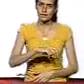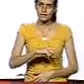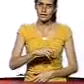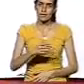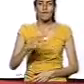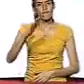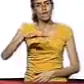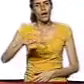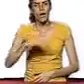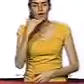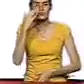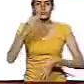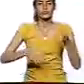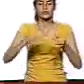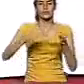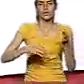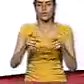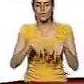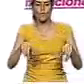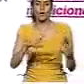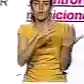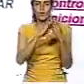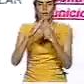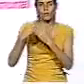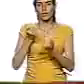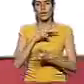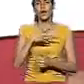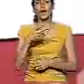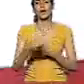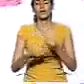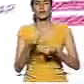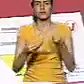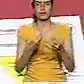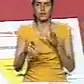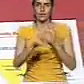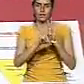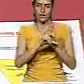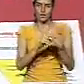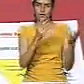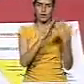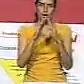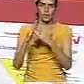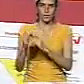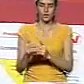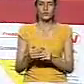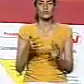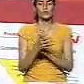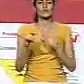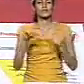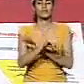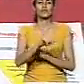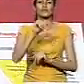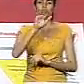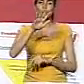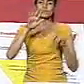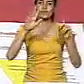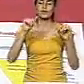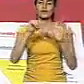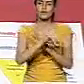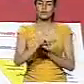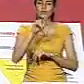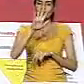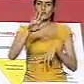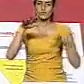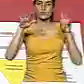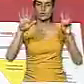de bajar la justicia al sector comunal. Y está prevista en la ley de las comunas, en su artículo 56 y 57,